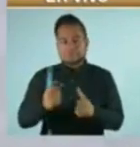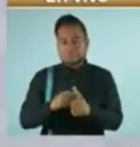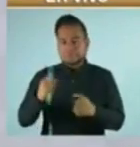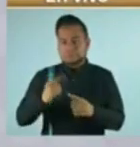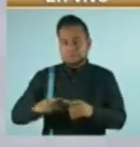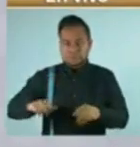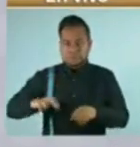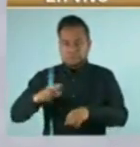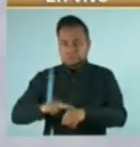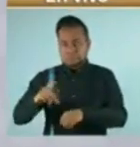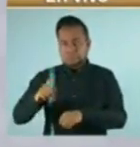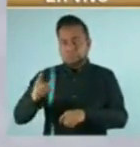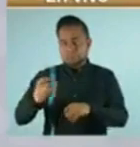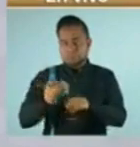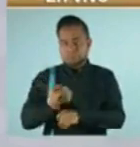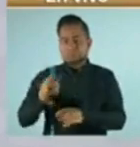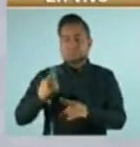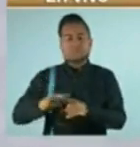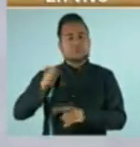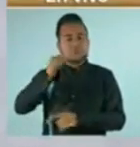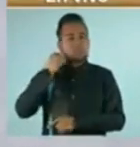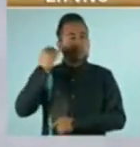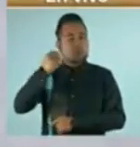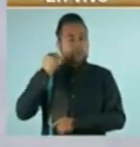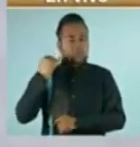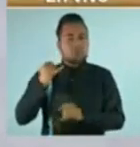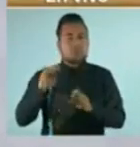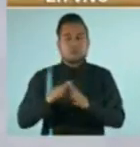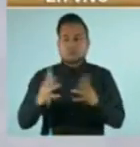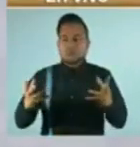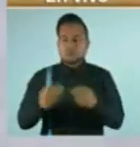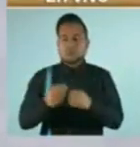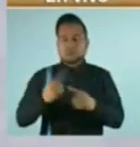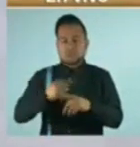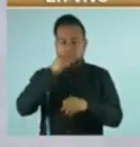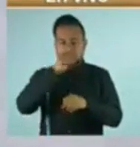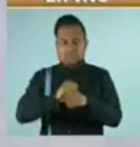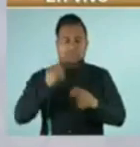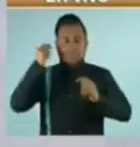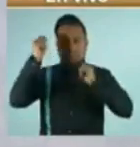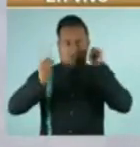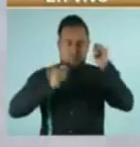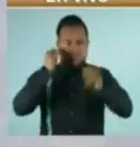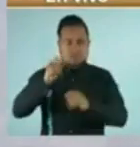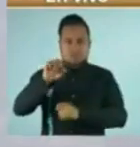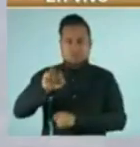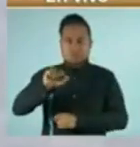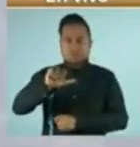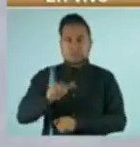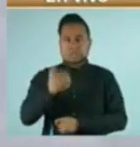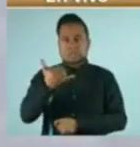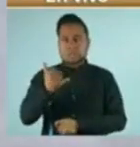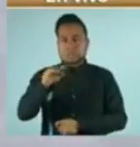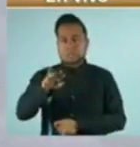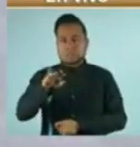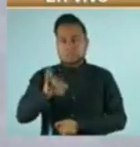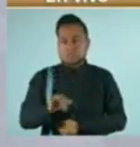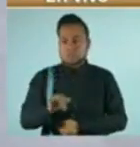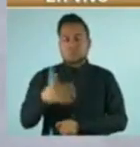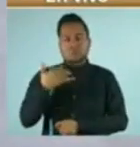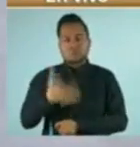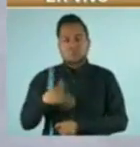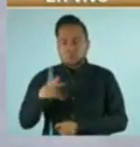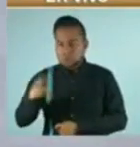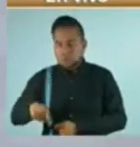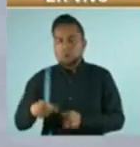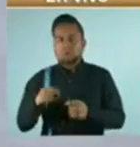gobernador del estado, Salomón Jara, y que por medio de la secretaria de Turismo, Saimi Pineda, pues realmente se está